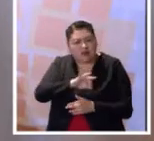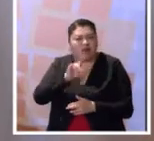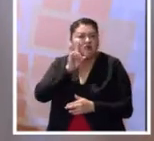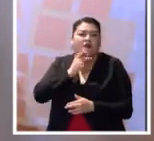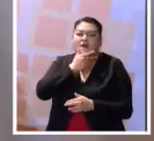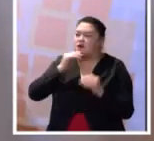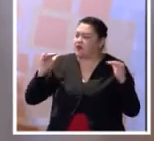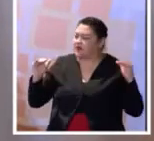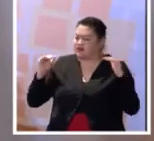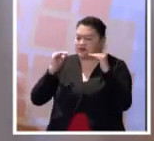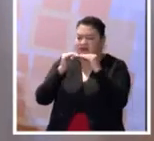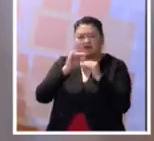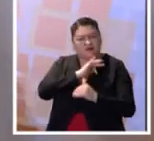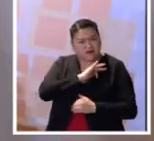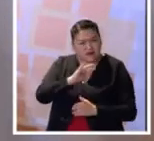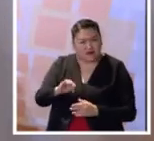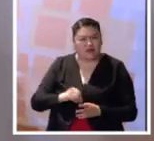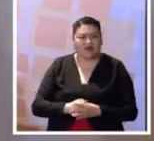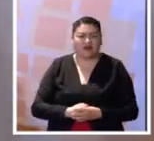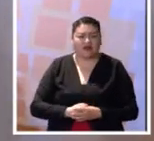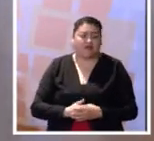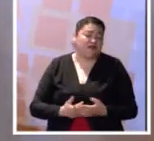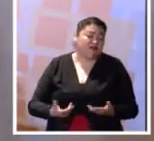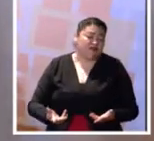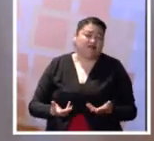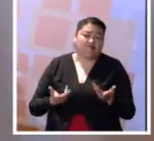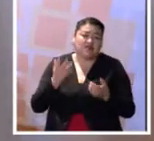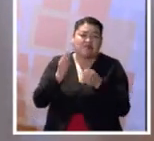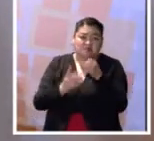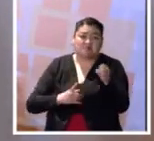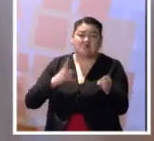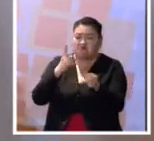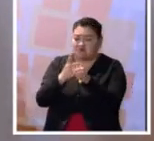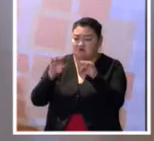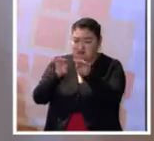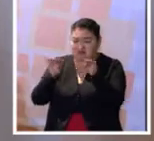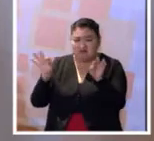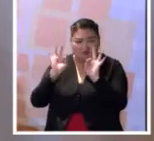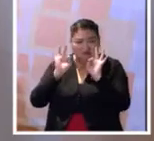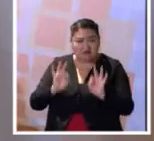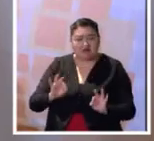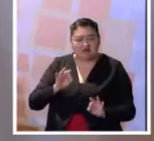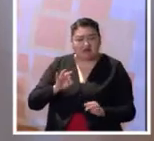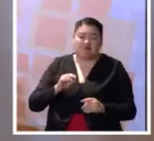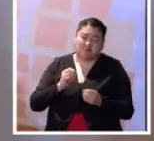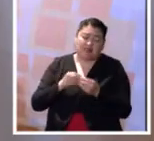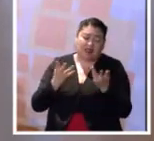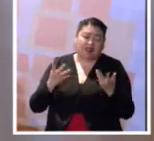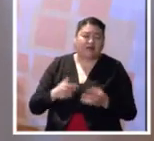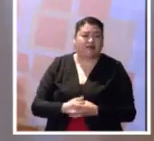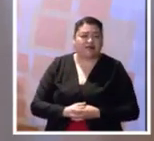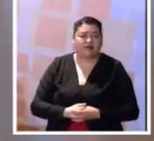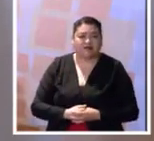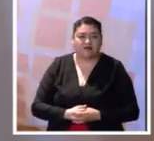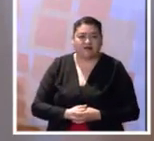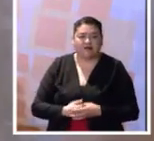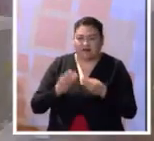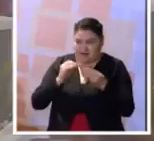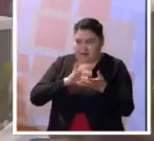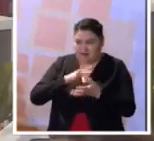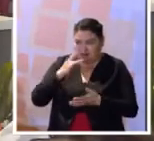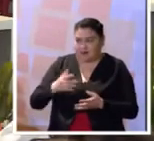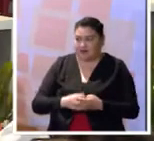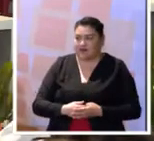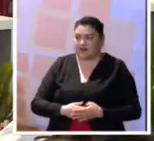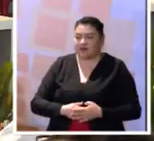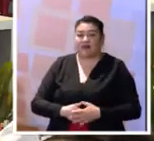mujeres ocupen, estén en una situación de igualdad y igualdad real, que es lo que he hablado. Muchas gracias. Yo